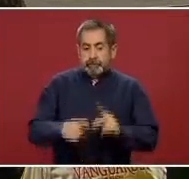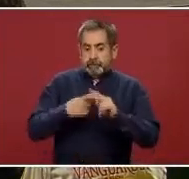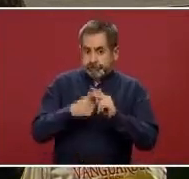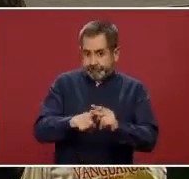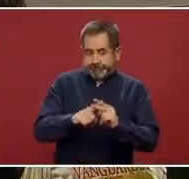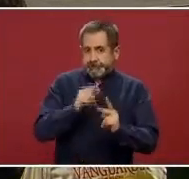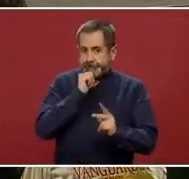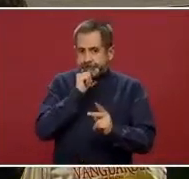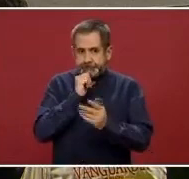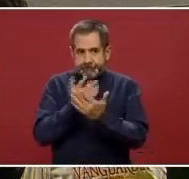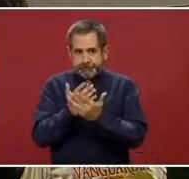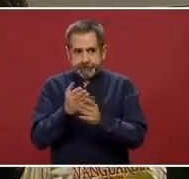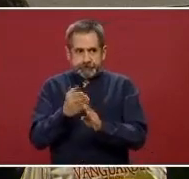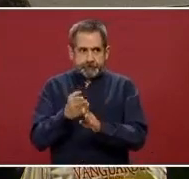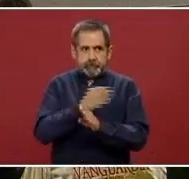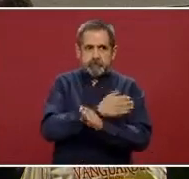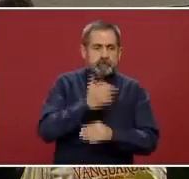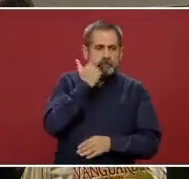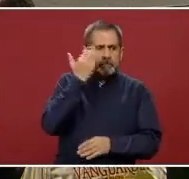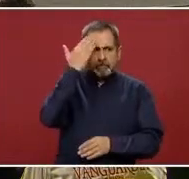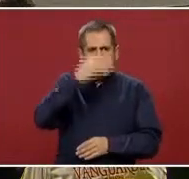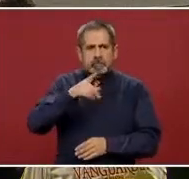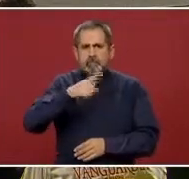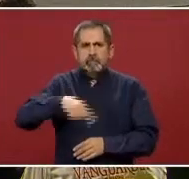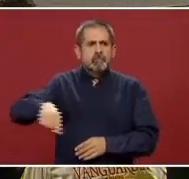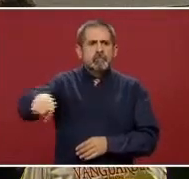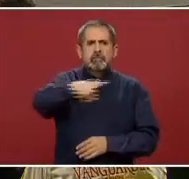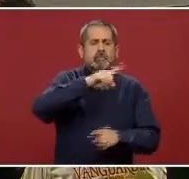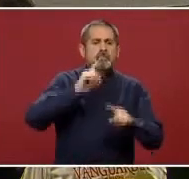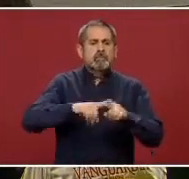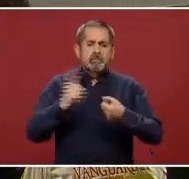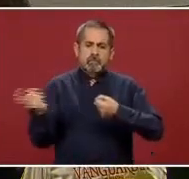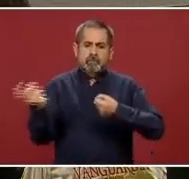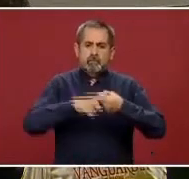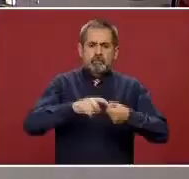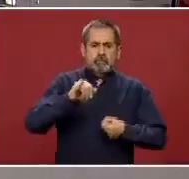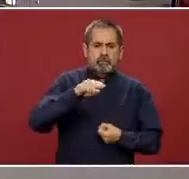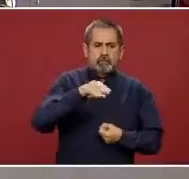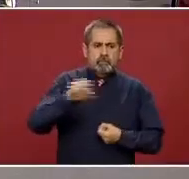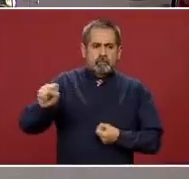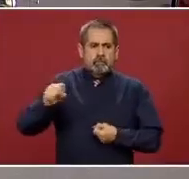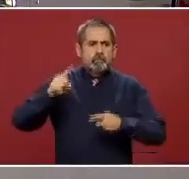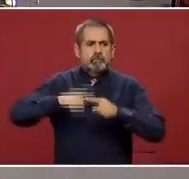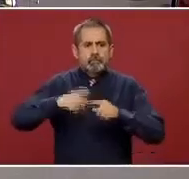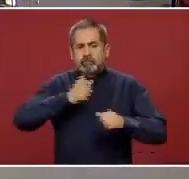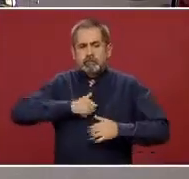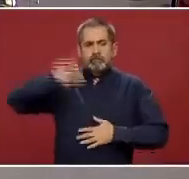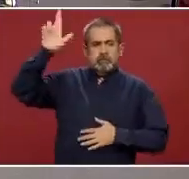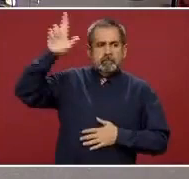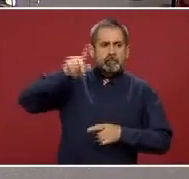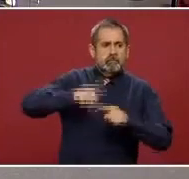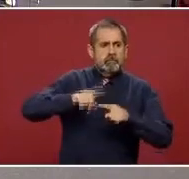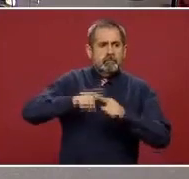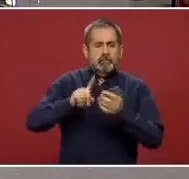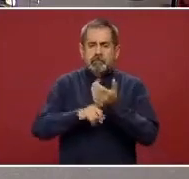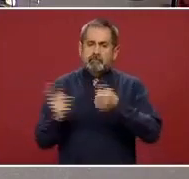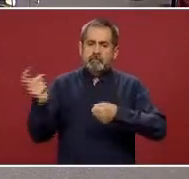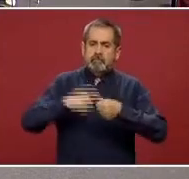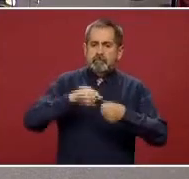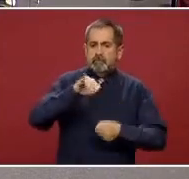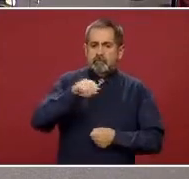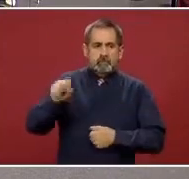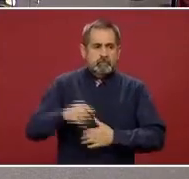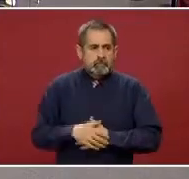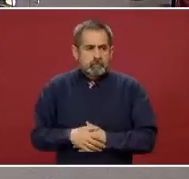iniciar, quisiera saber de ustedes quiénes tienen seguridad social. Si pudieran levantar la mano.